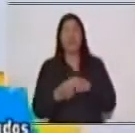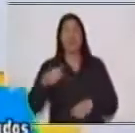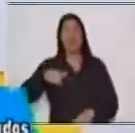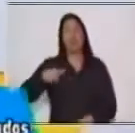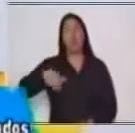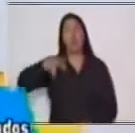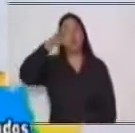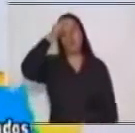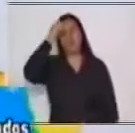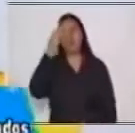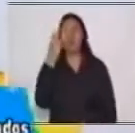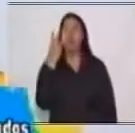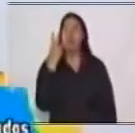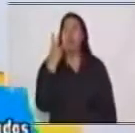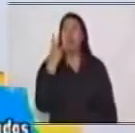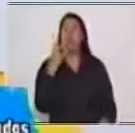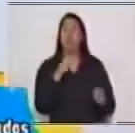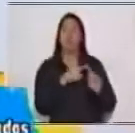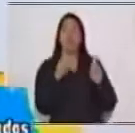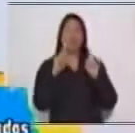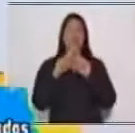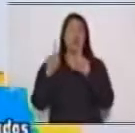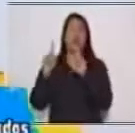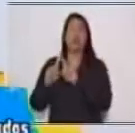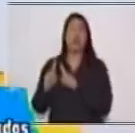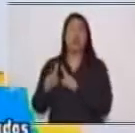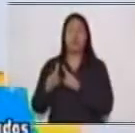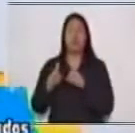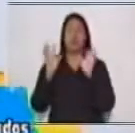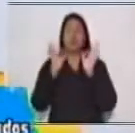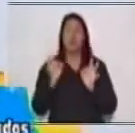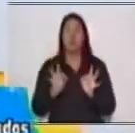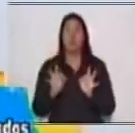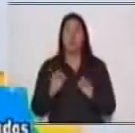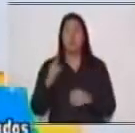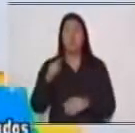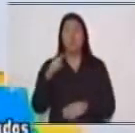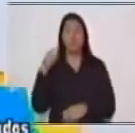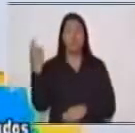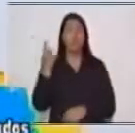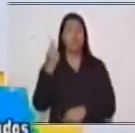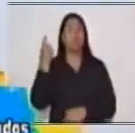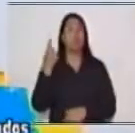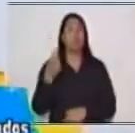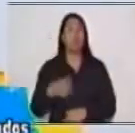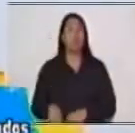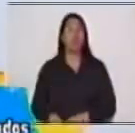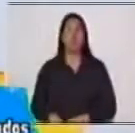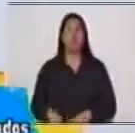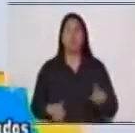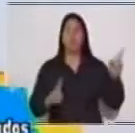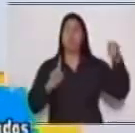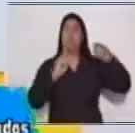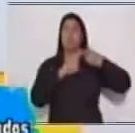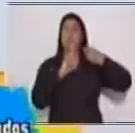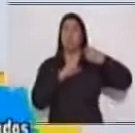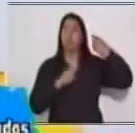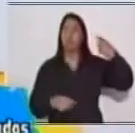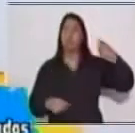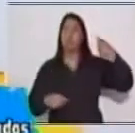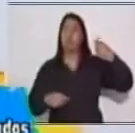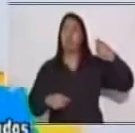aprendido 3 fórmulas importantes. Número 1, hemos aprendido a transformar